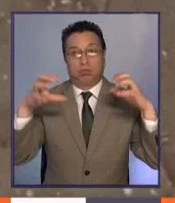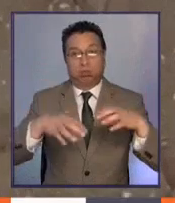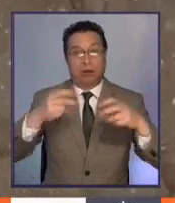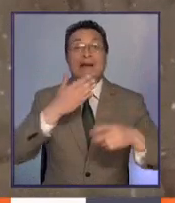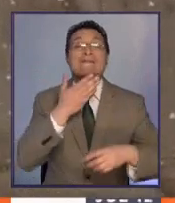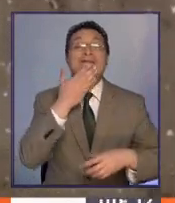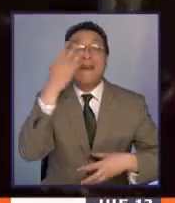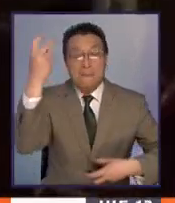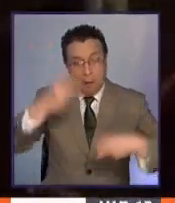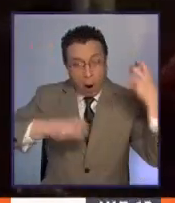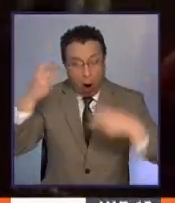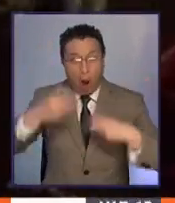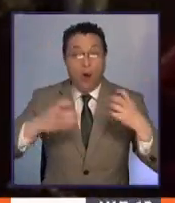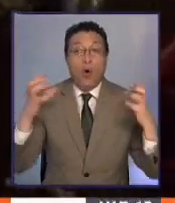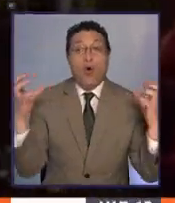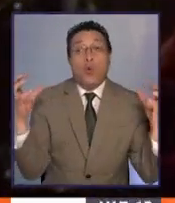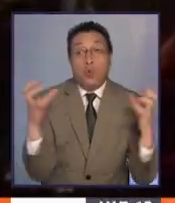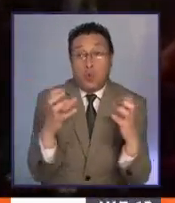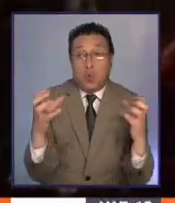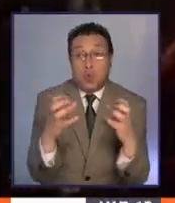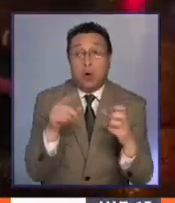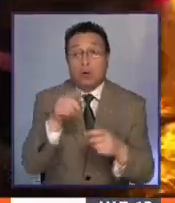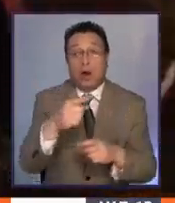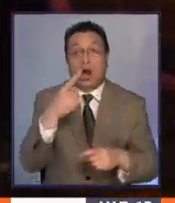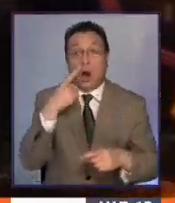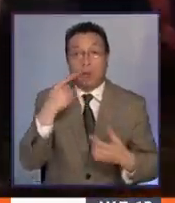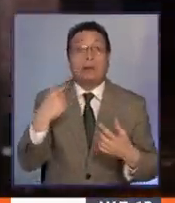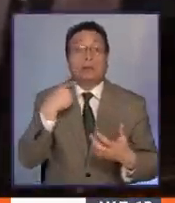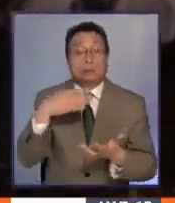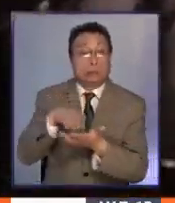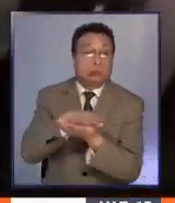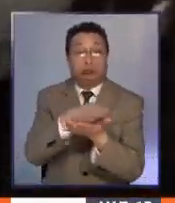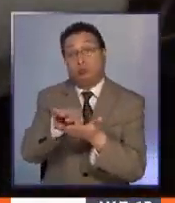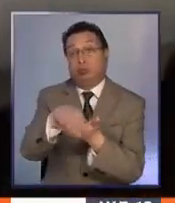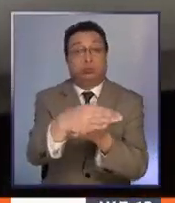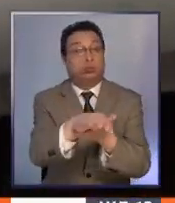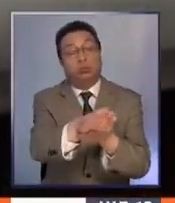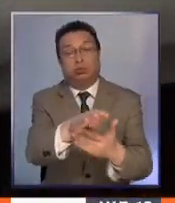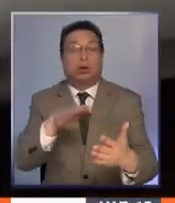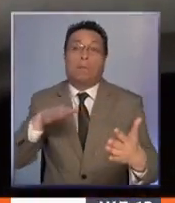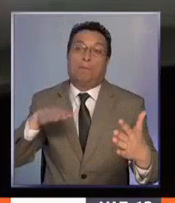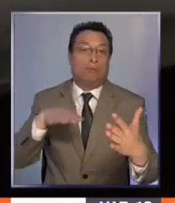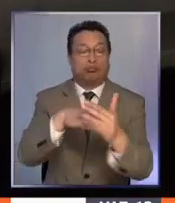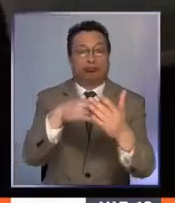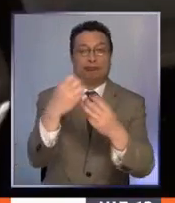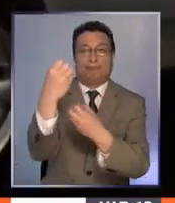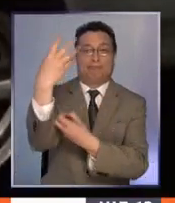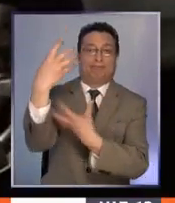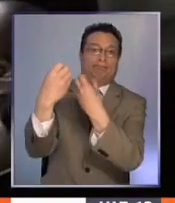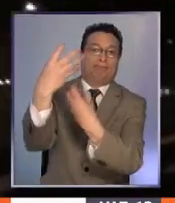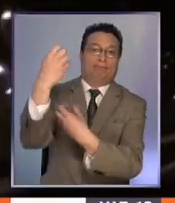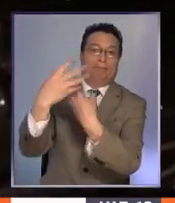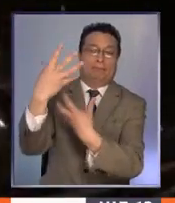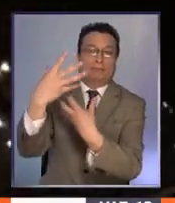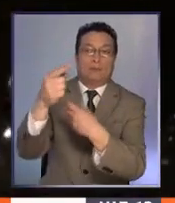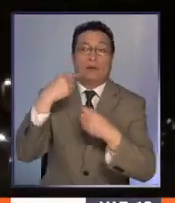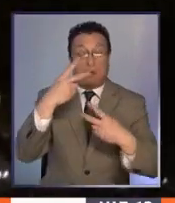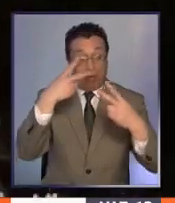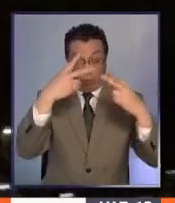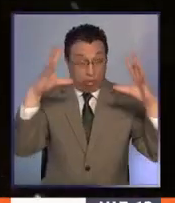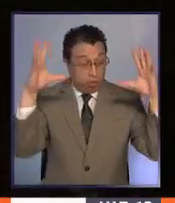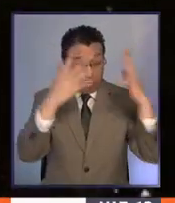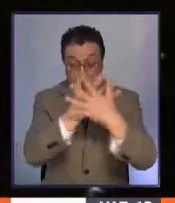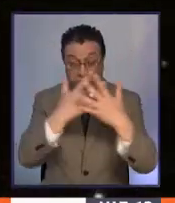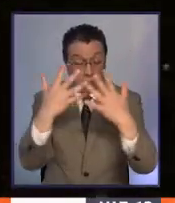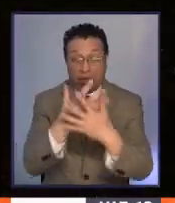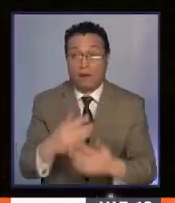Granizadas tan intensas que incluso hicieron a este hombre perder el control de su auto, que fue a dar justo en un semáforo. Dijo que perdió visibilidad.